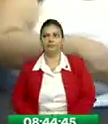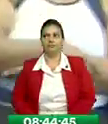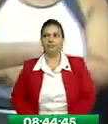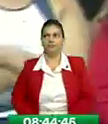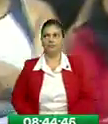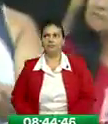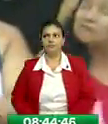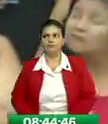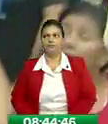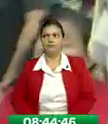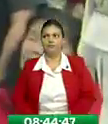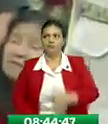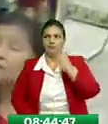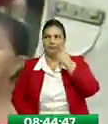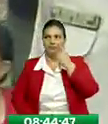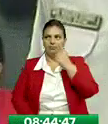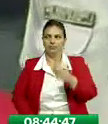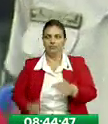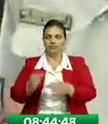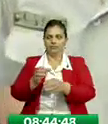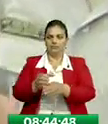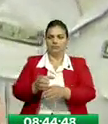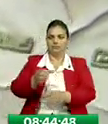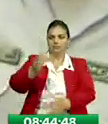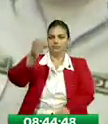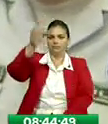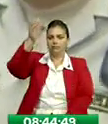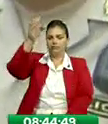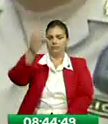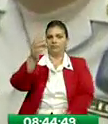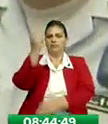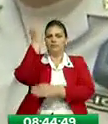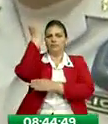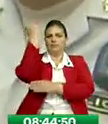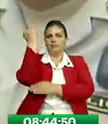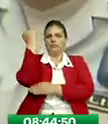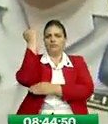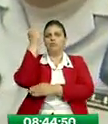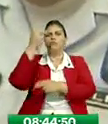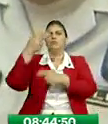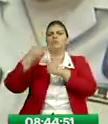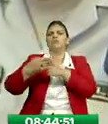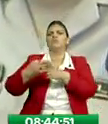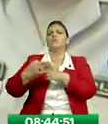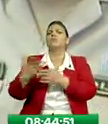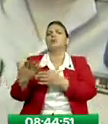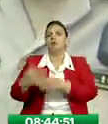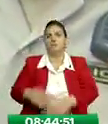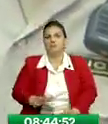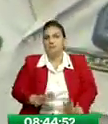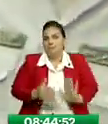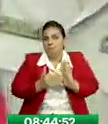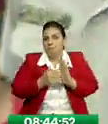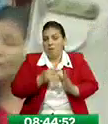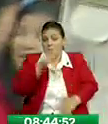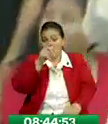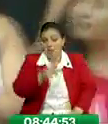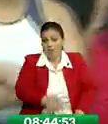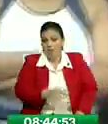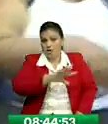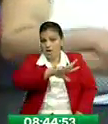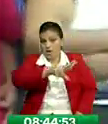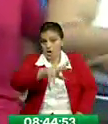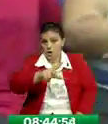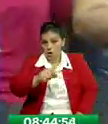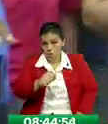le van a poner un nombre, que el primero que cogen, no sé qué le van a hacer en este poste. Hay que acariciarla. ¿Qué le van a hacer? Lo vamos